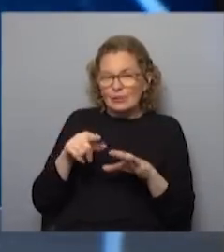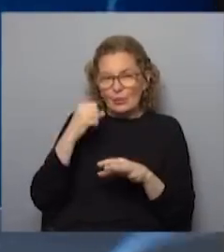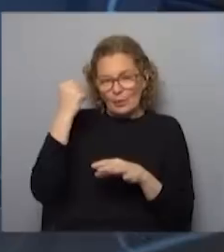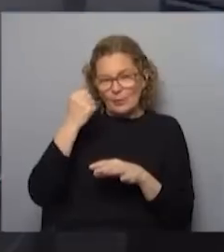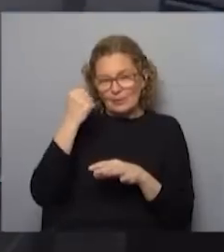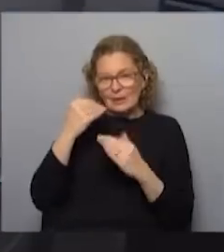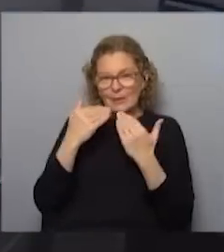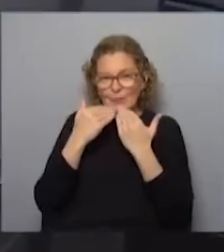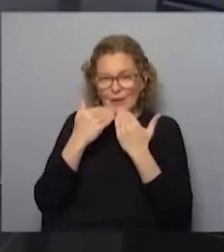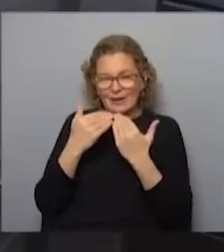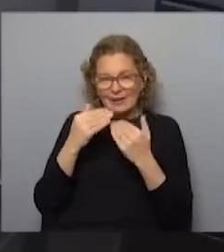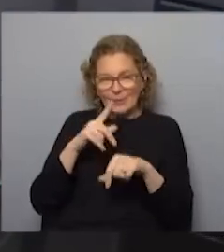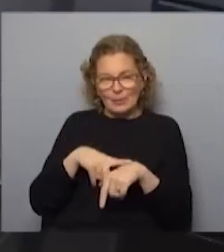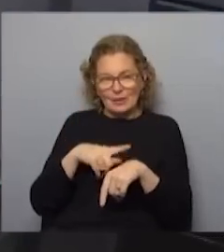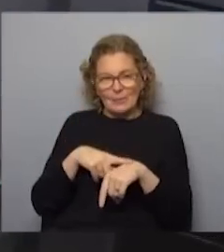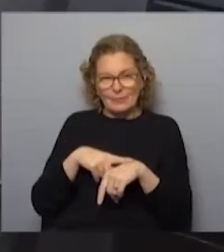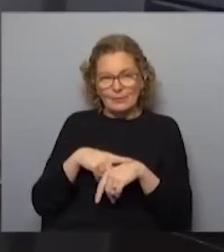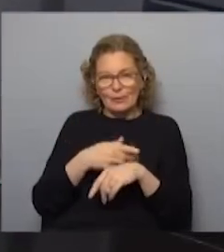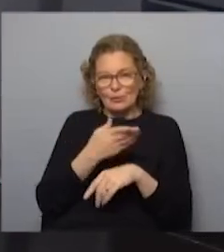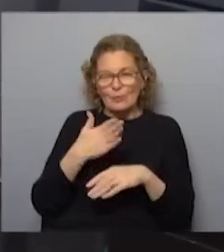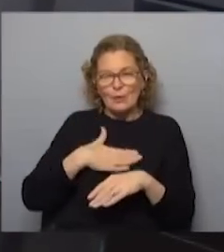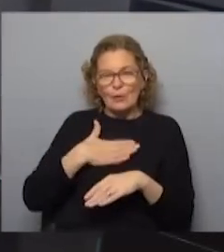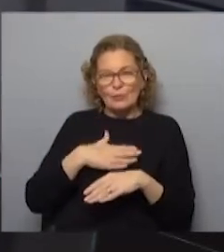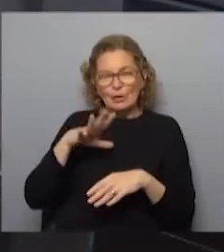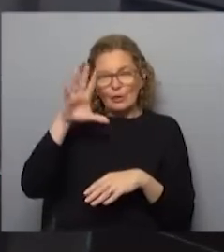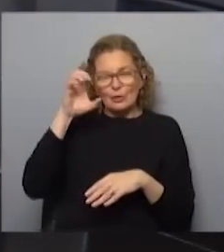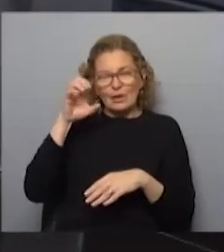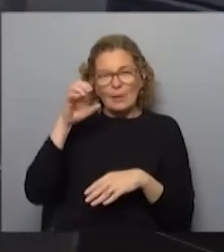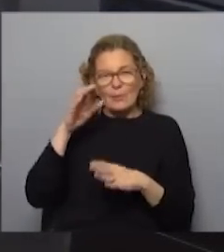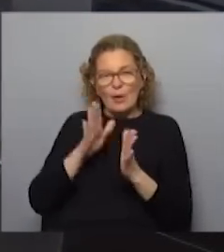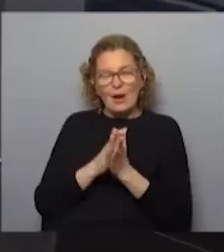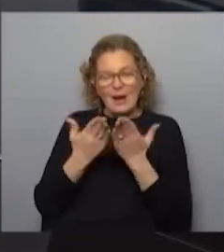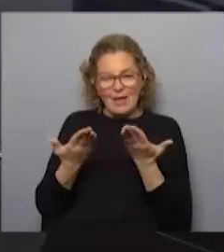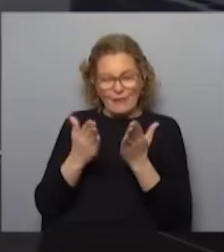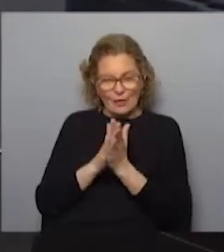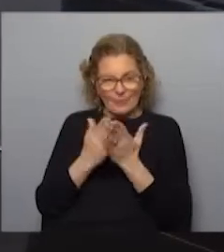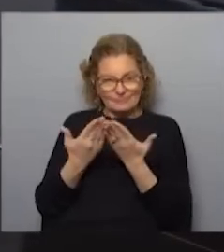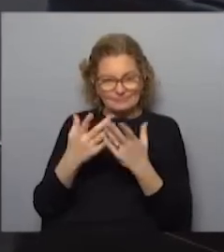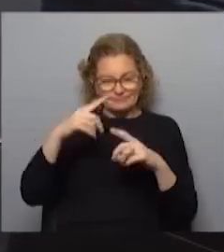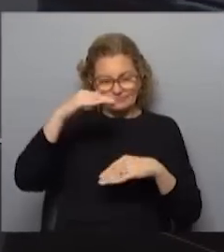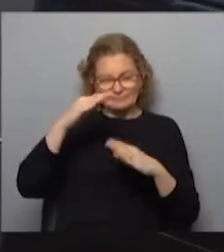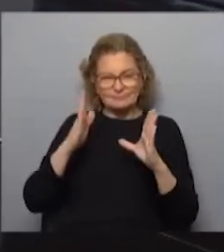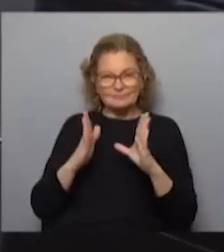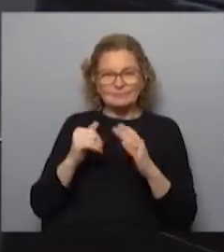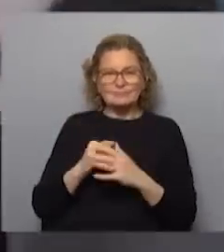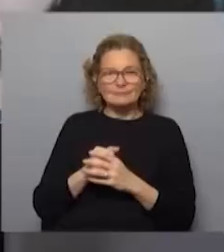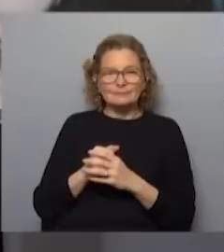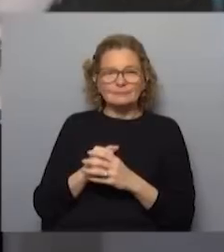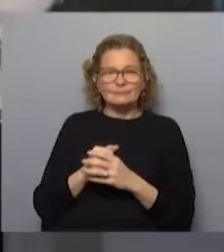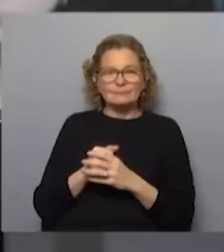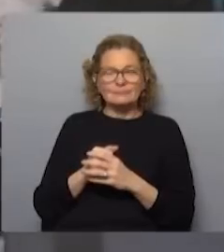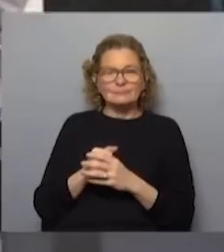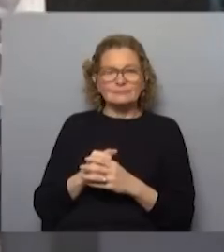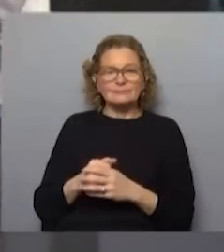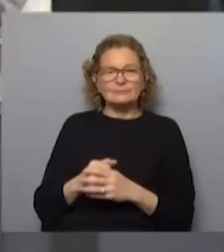Ignacio Martínez Muchísimas gracias les recordamos Entonces el libro espionaje en democracia revelaciones del exagente secreto